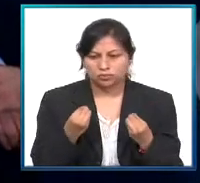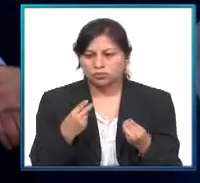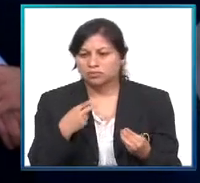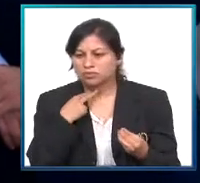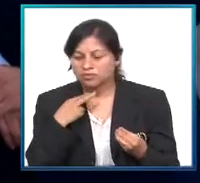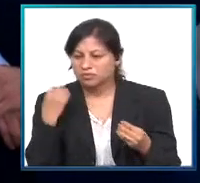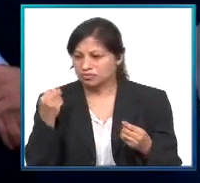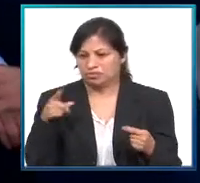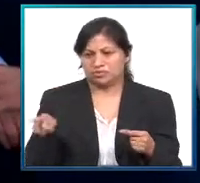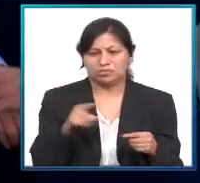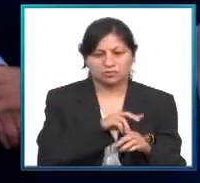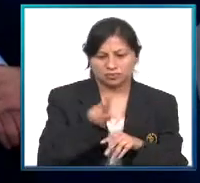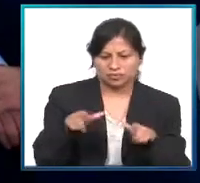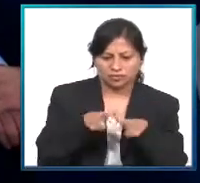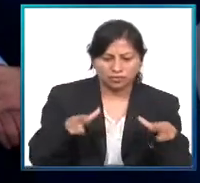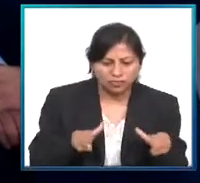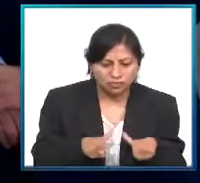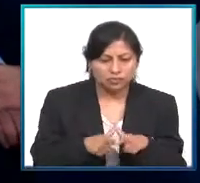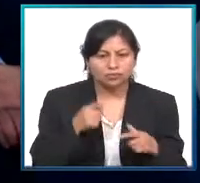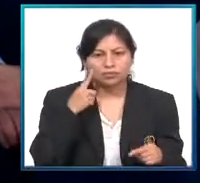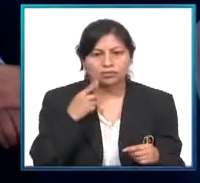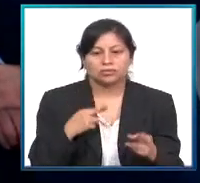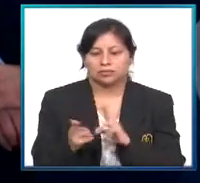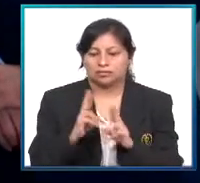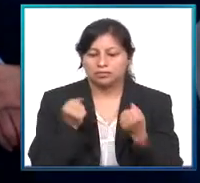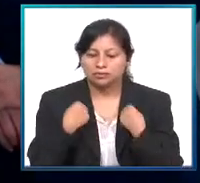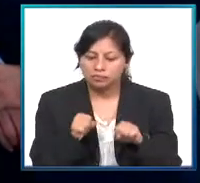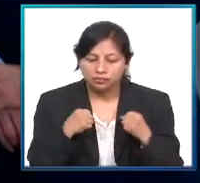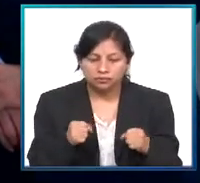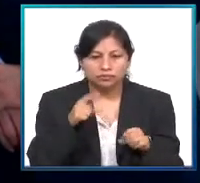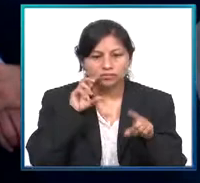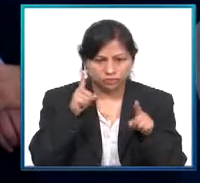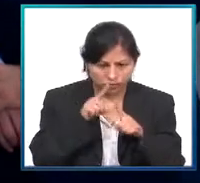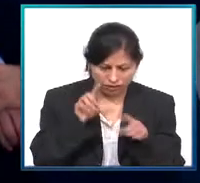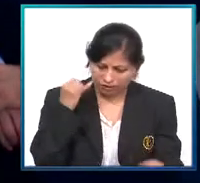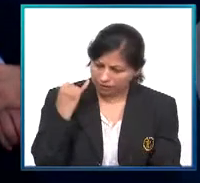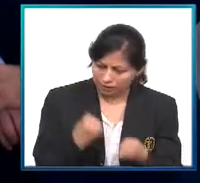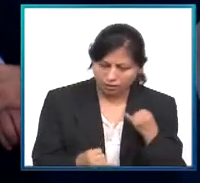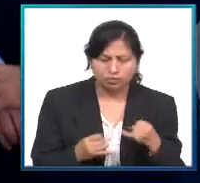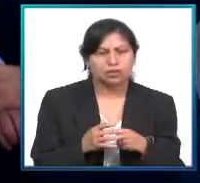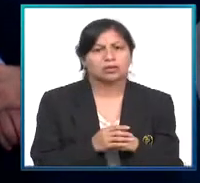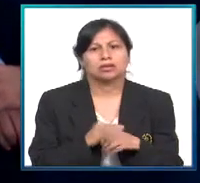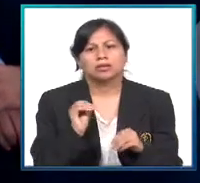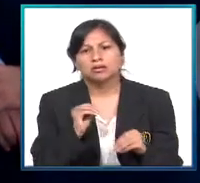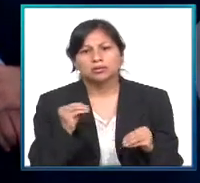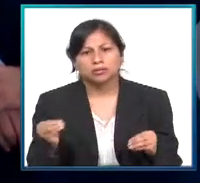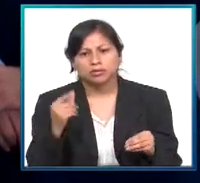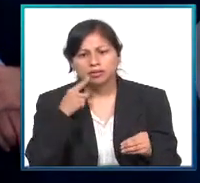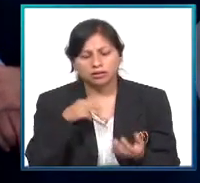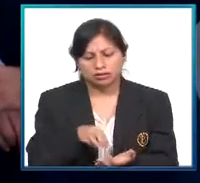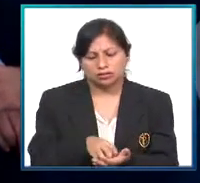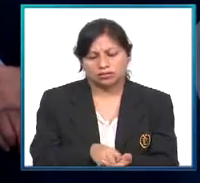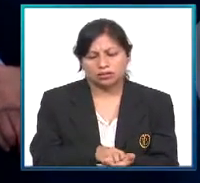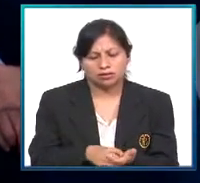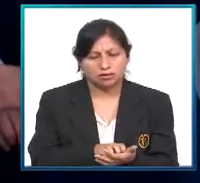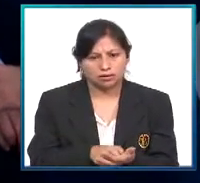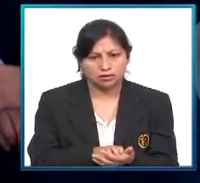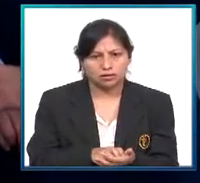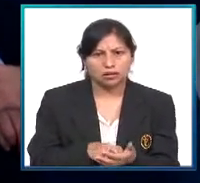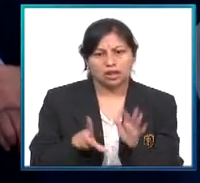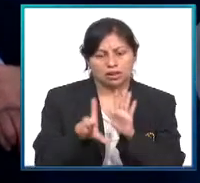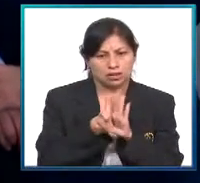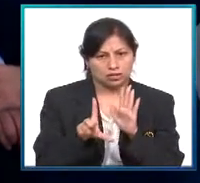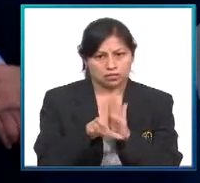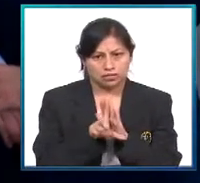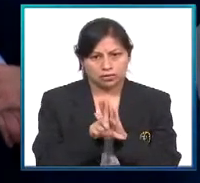muchas áreas, y que conjuntamente realizando este trabajo pudimos determinar que hay debilidades en la ley,